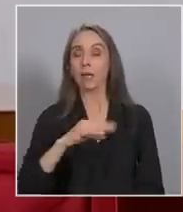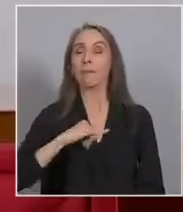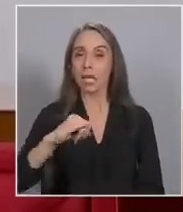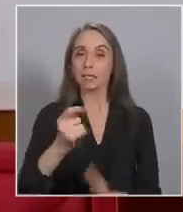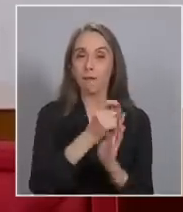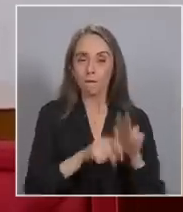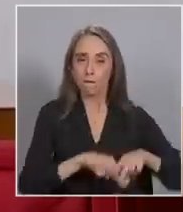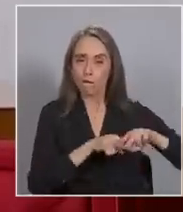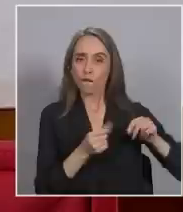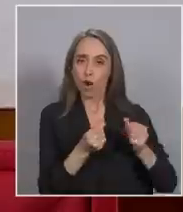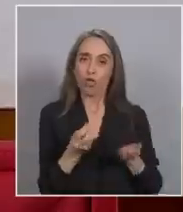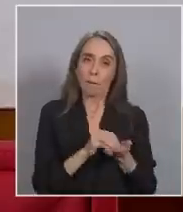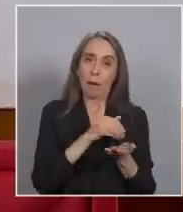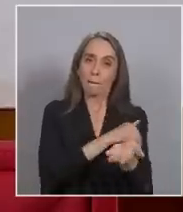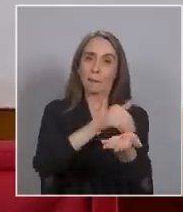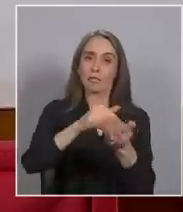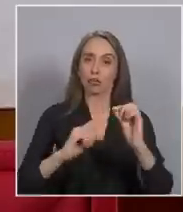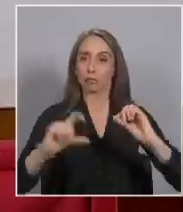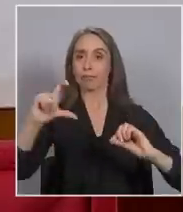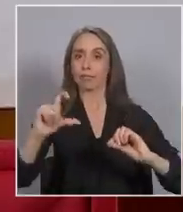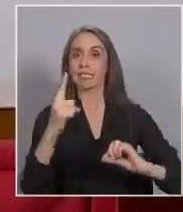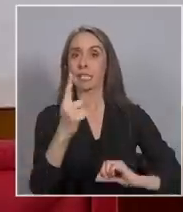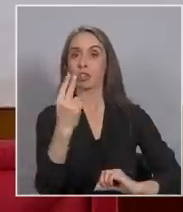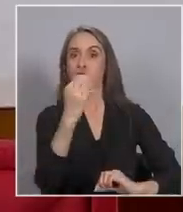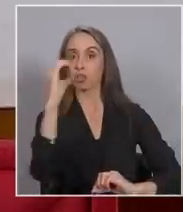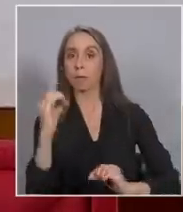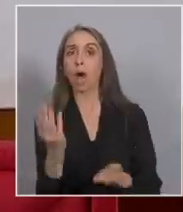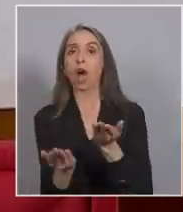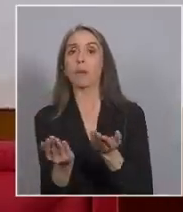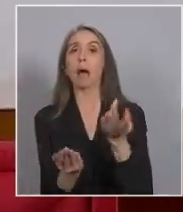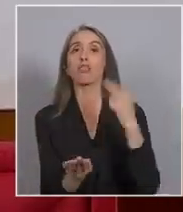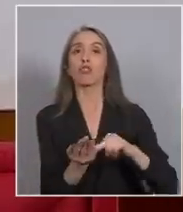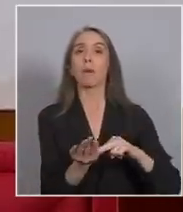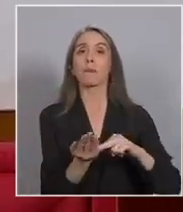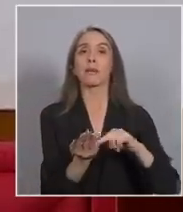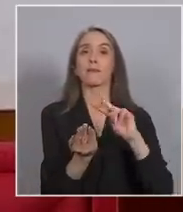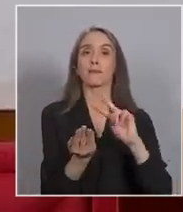con un presupuesto que crece un 112% con respecto al año anterior.